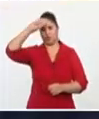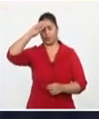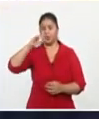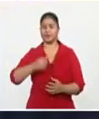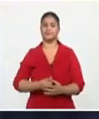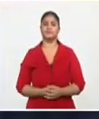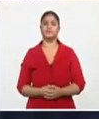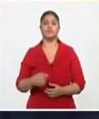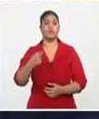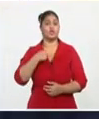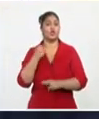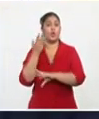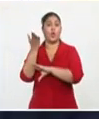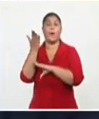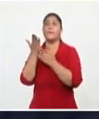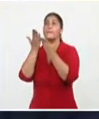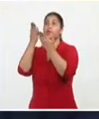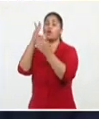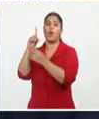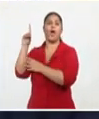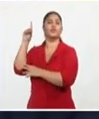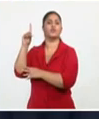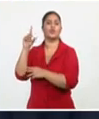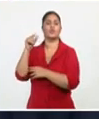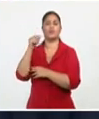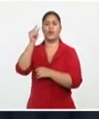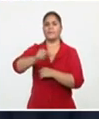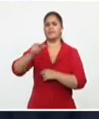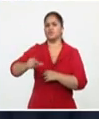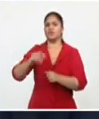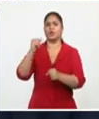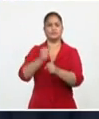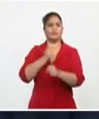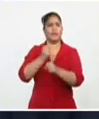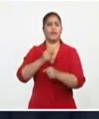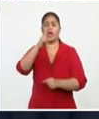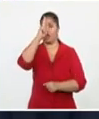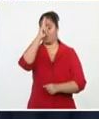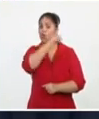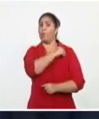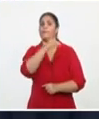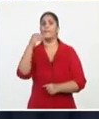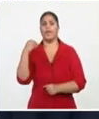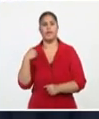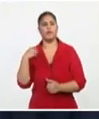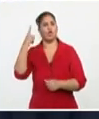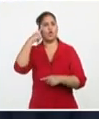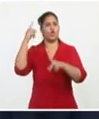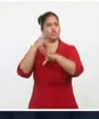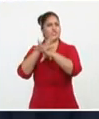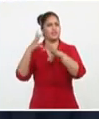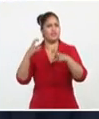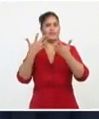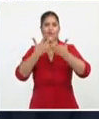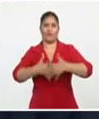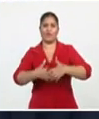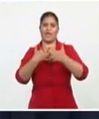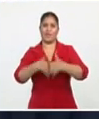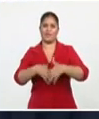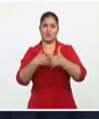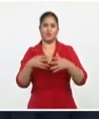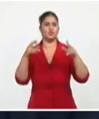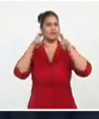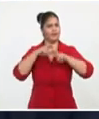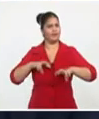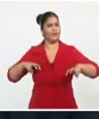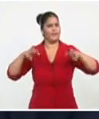Yo pido mucho por los científicos, porque sé que el trabajo es fuerte. Sé que el trabajo es fuerte, veo que tienen que